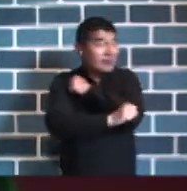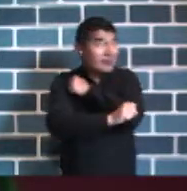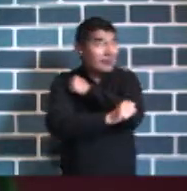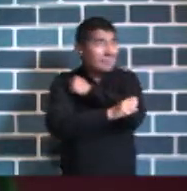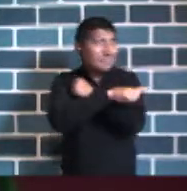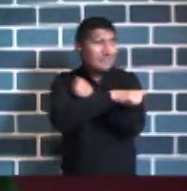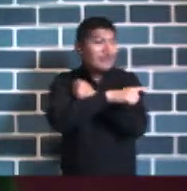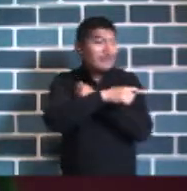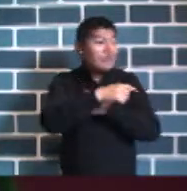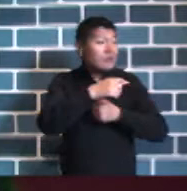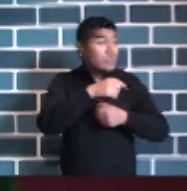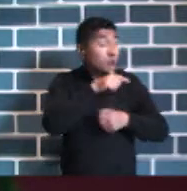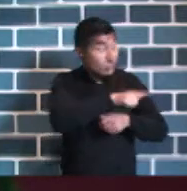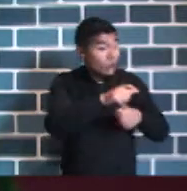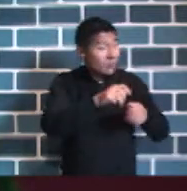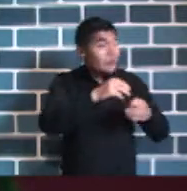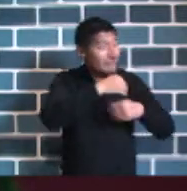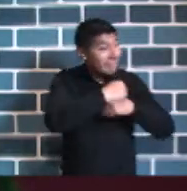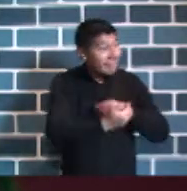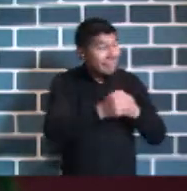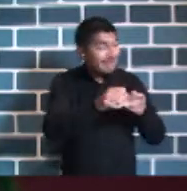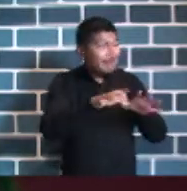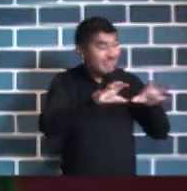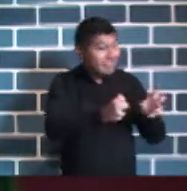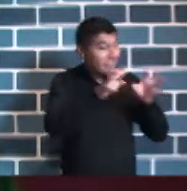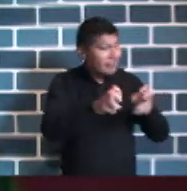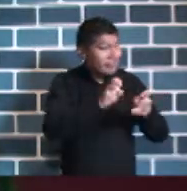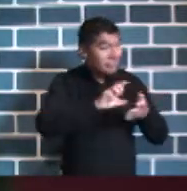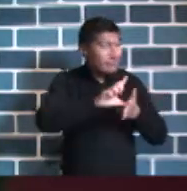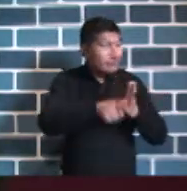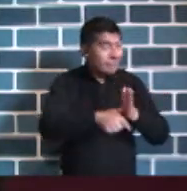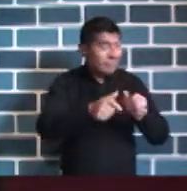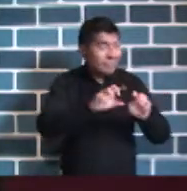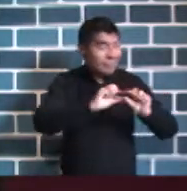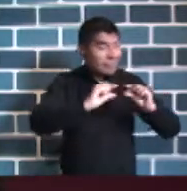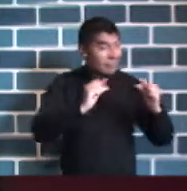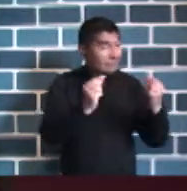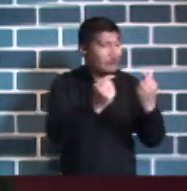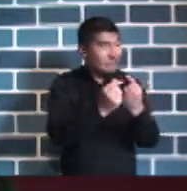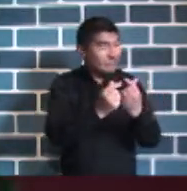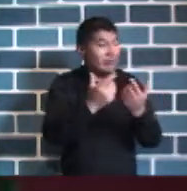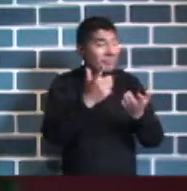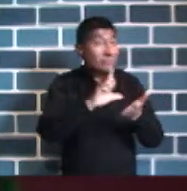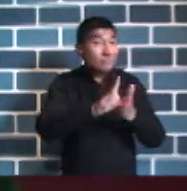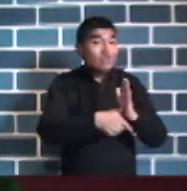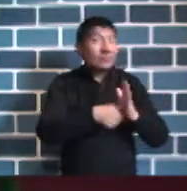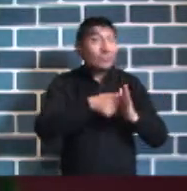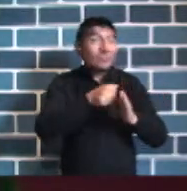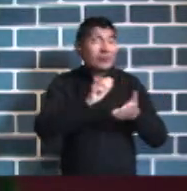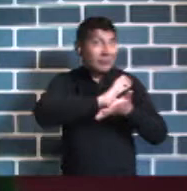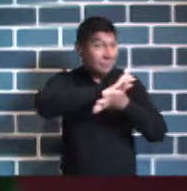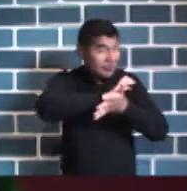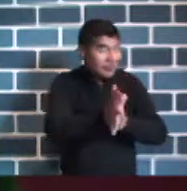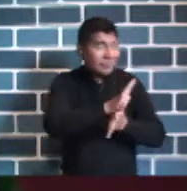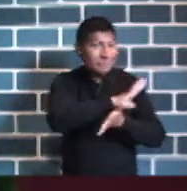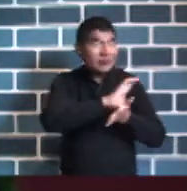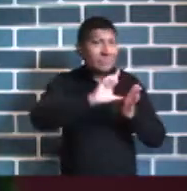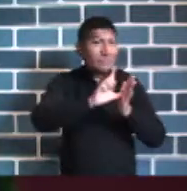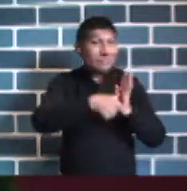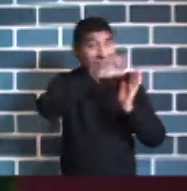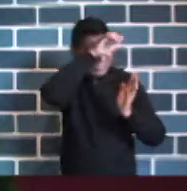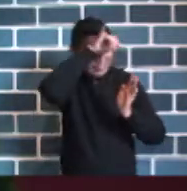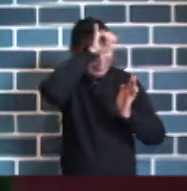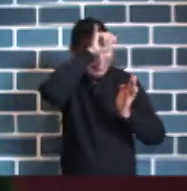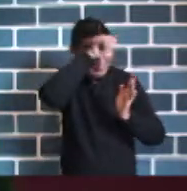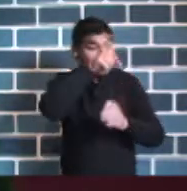harina a más salas y prepara unas tortas luego tomo coja la leche y el ternero que ya había